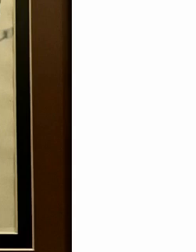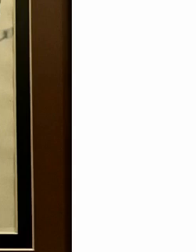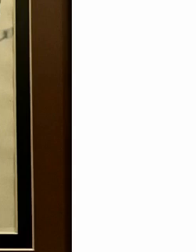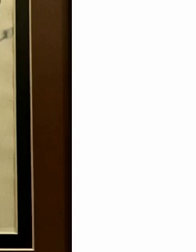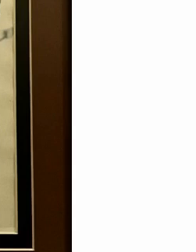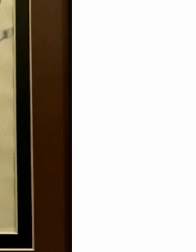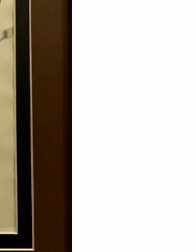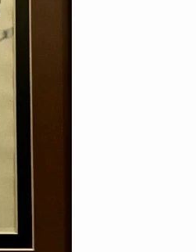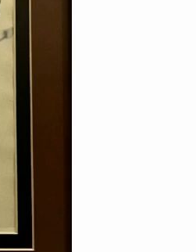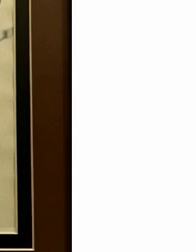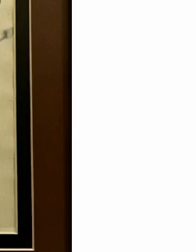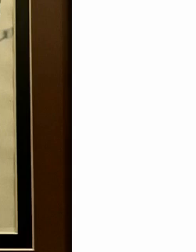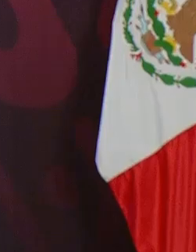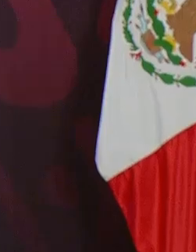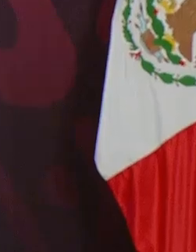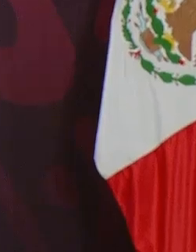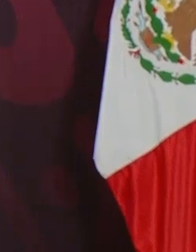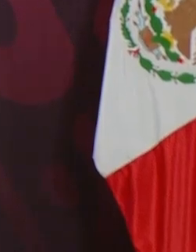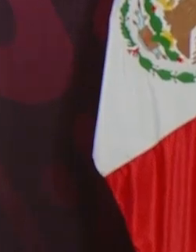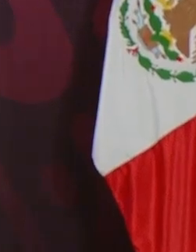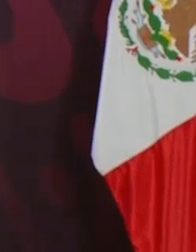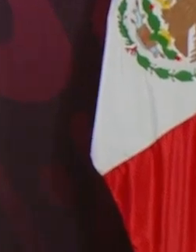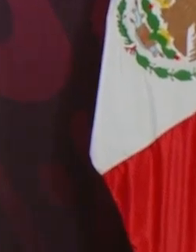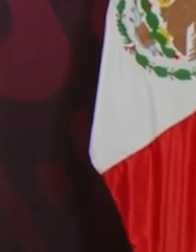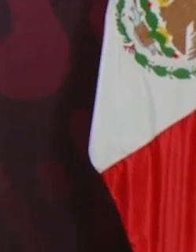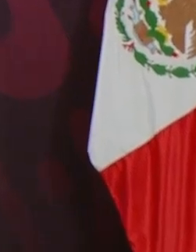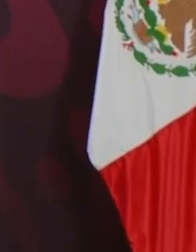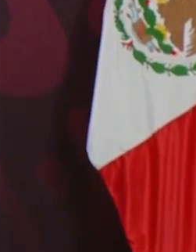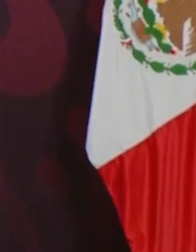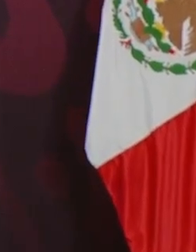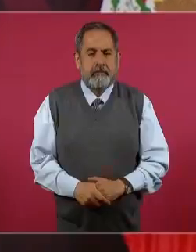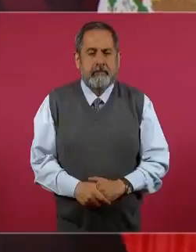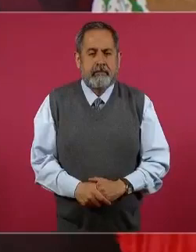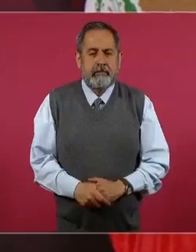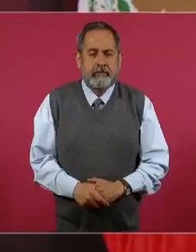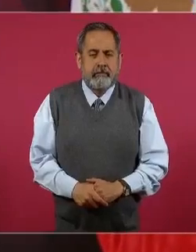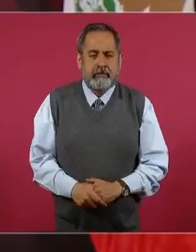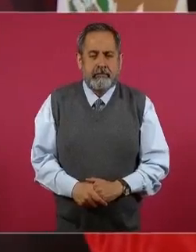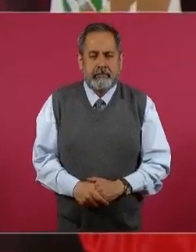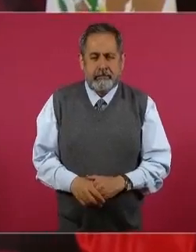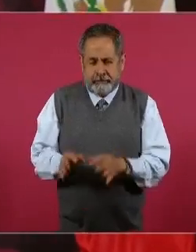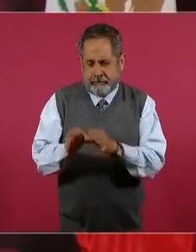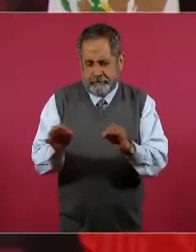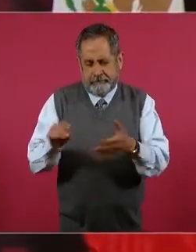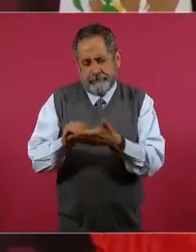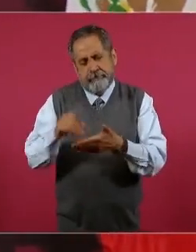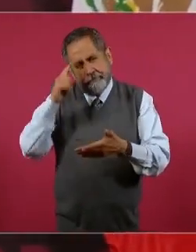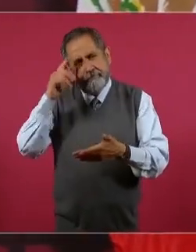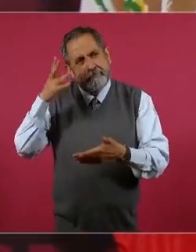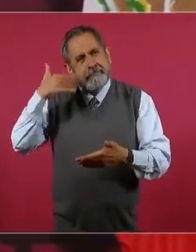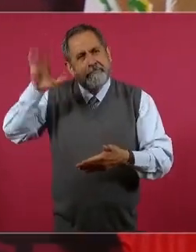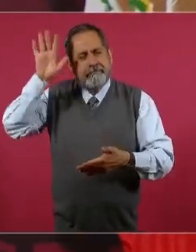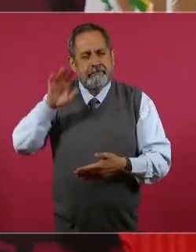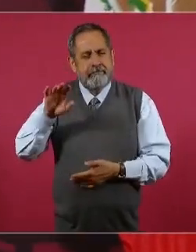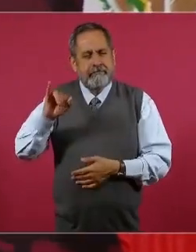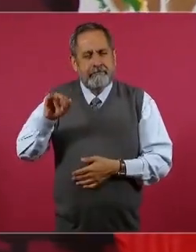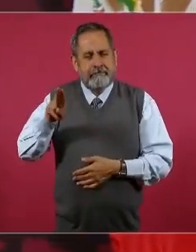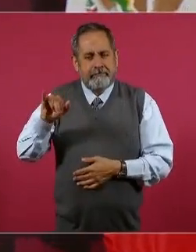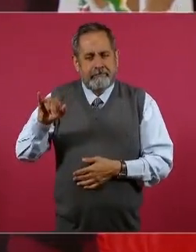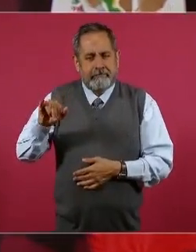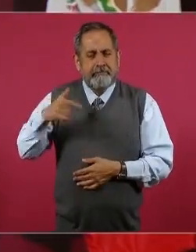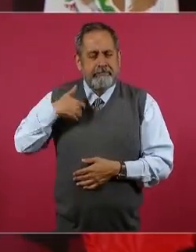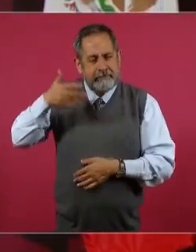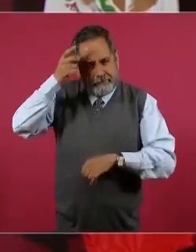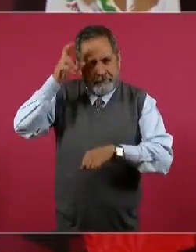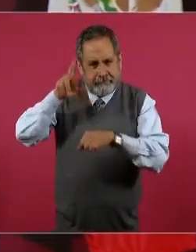extraordinario. Nada más se equivocó en el, porque en aquellos tiempos